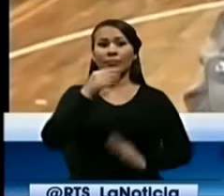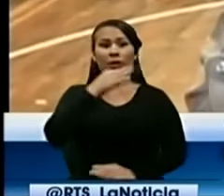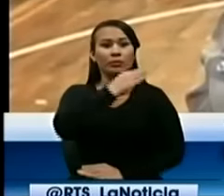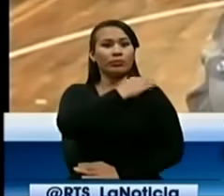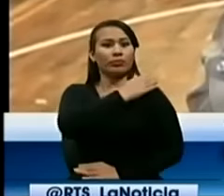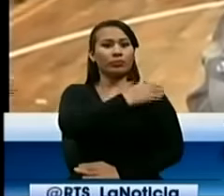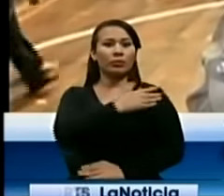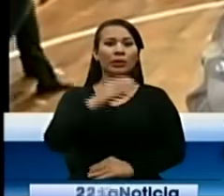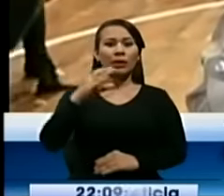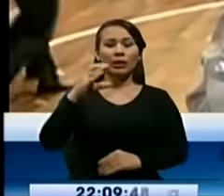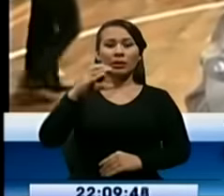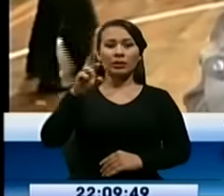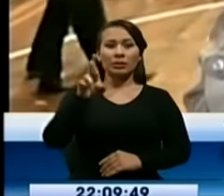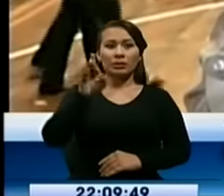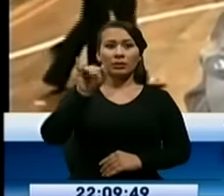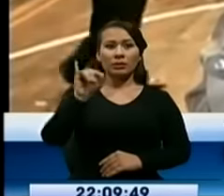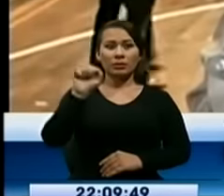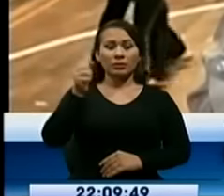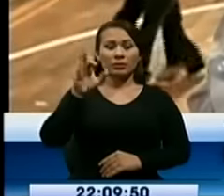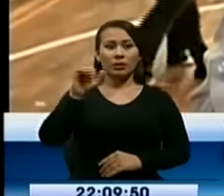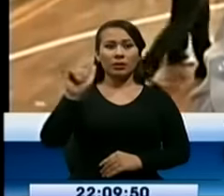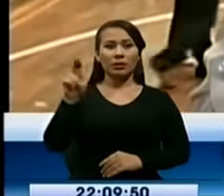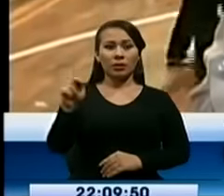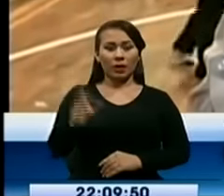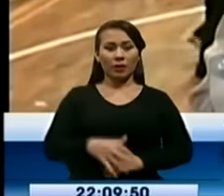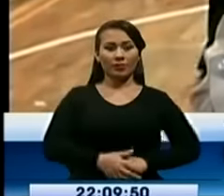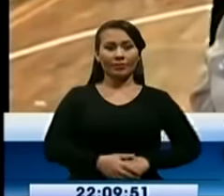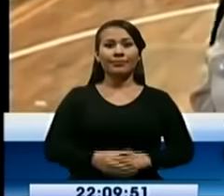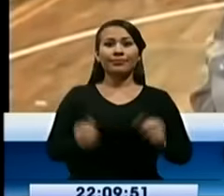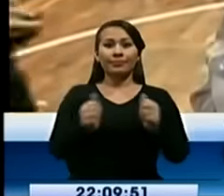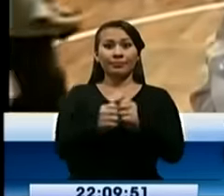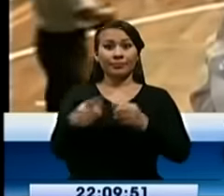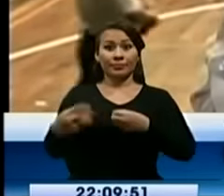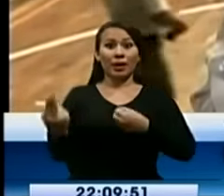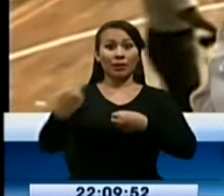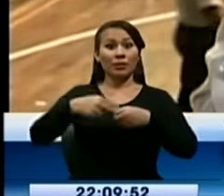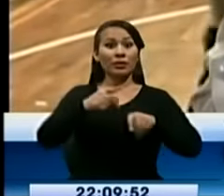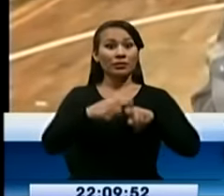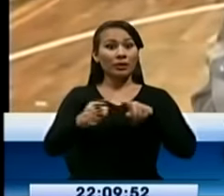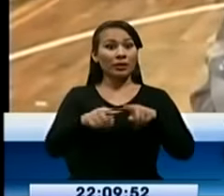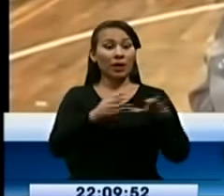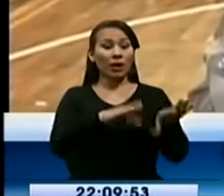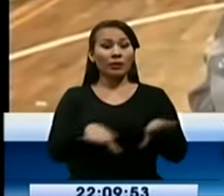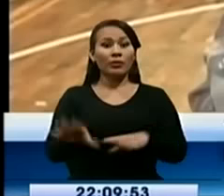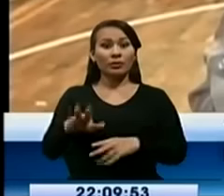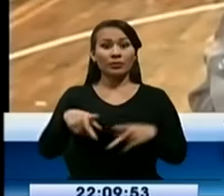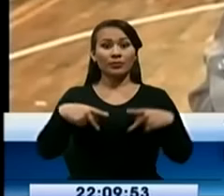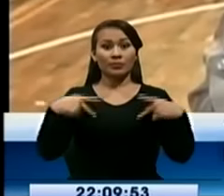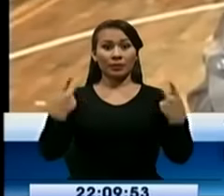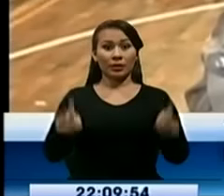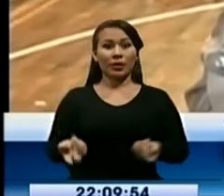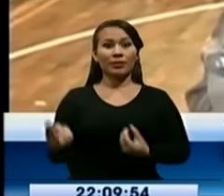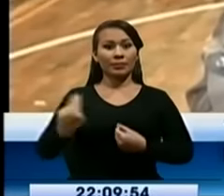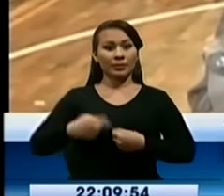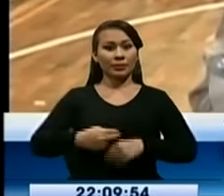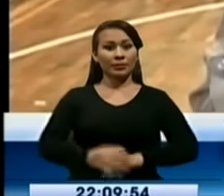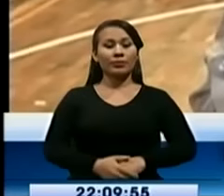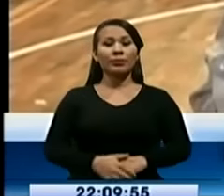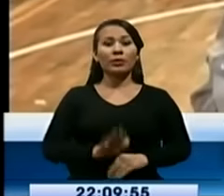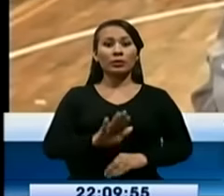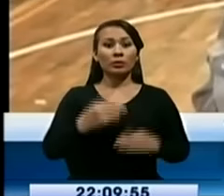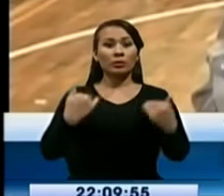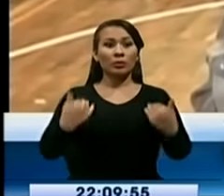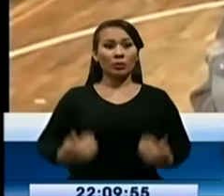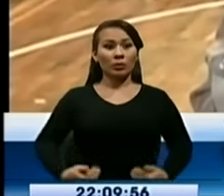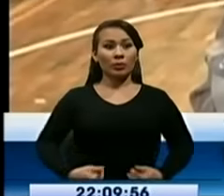Cristian Marlon Zambrano Pérez, que con esta participó de algunos eventos en su vida uniformada. Los cuerpos serán